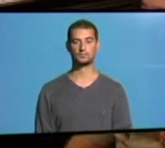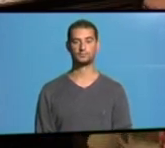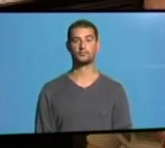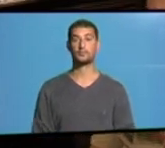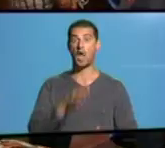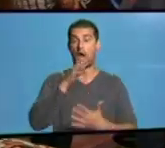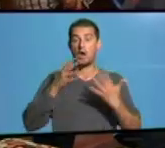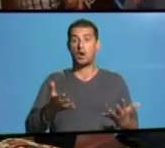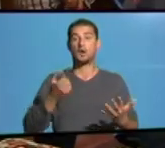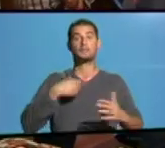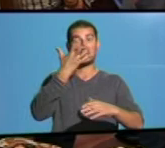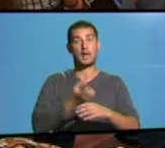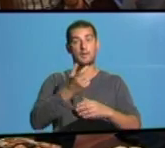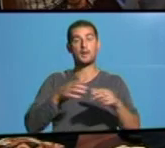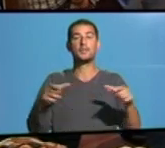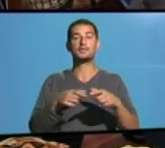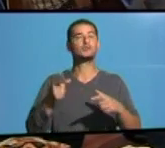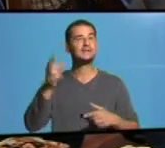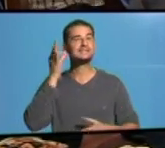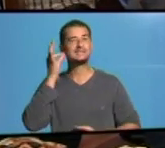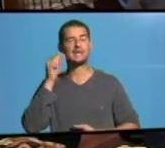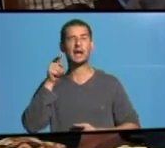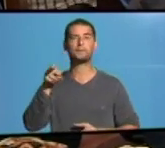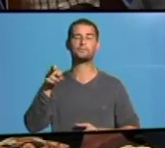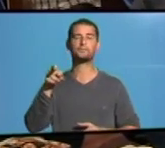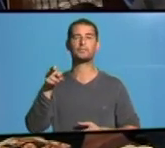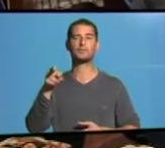Ahora mismo estamos grabando el disco de una chica